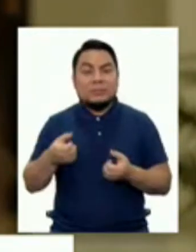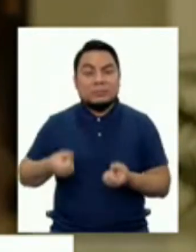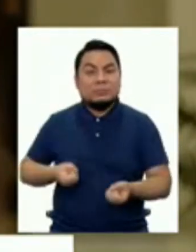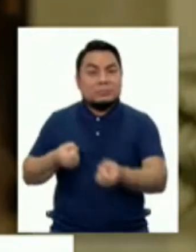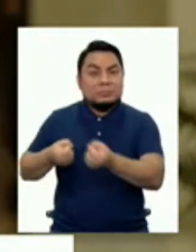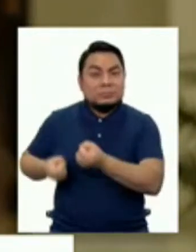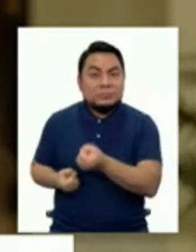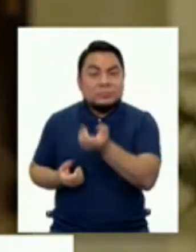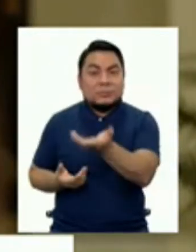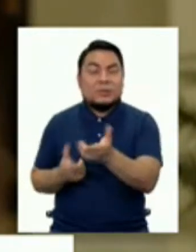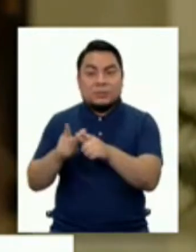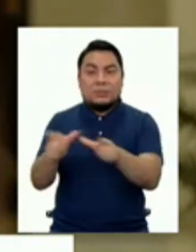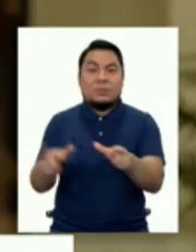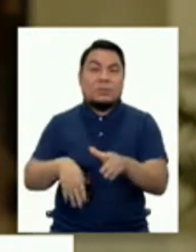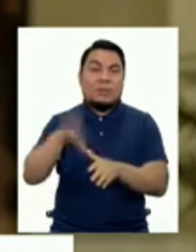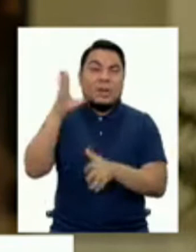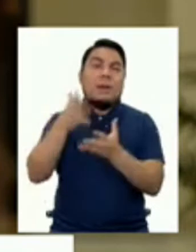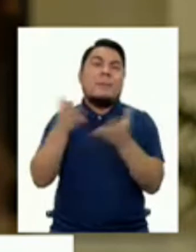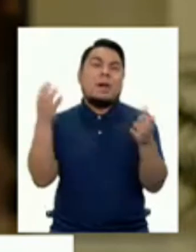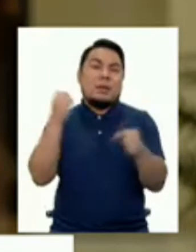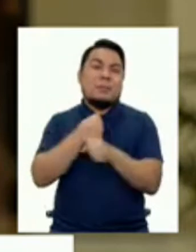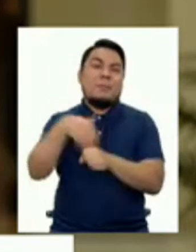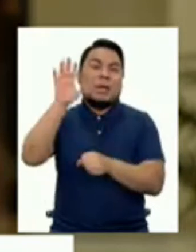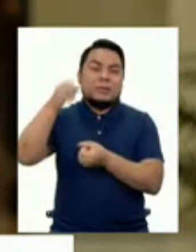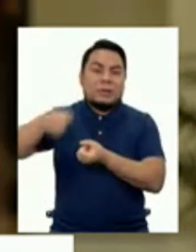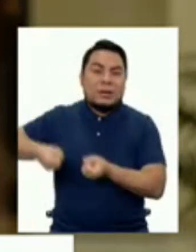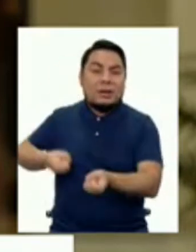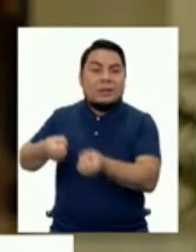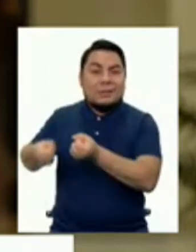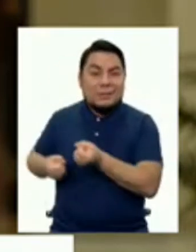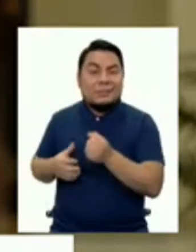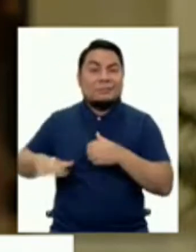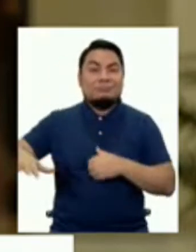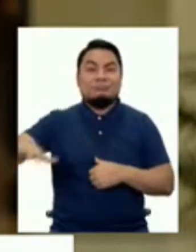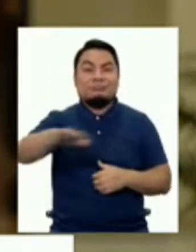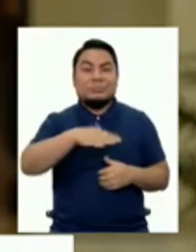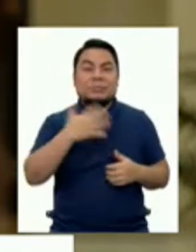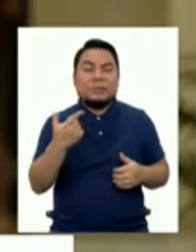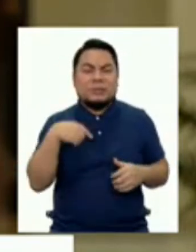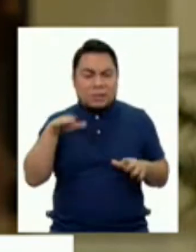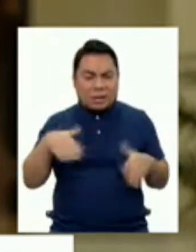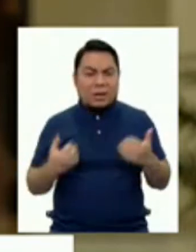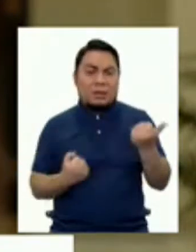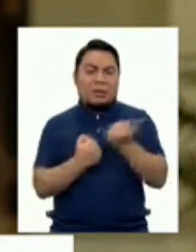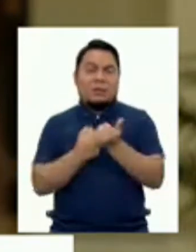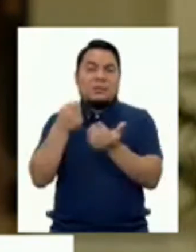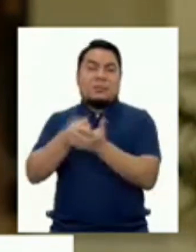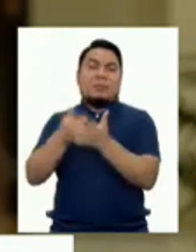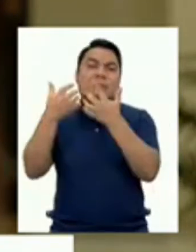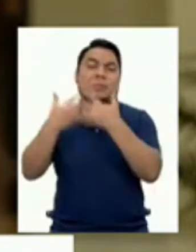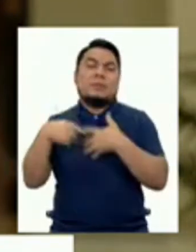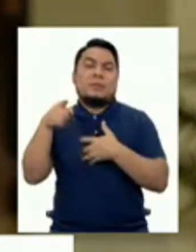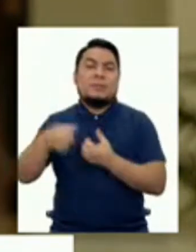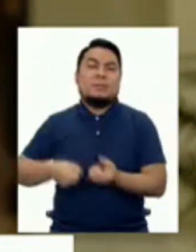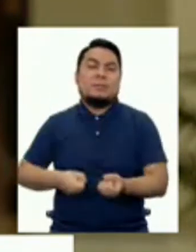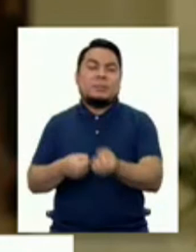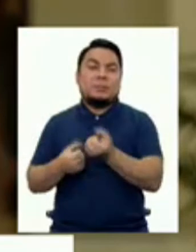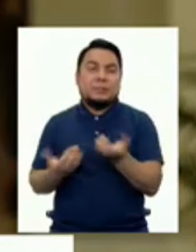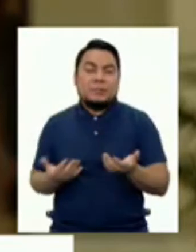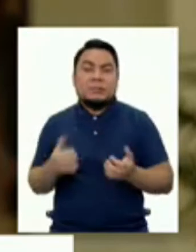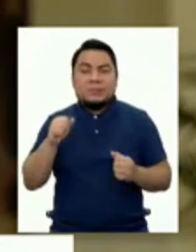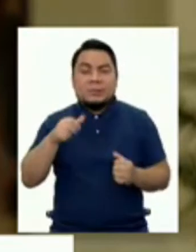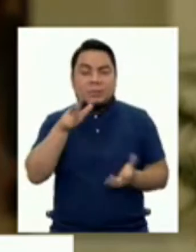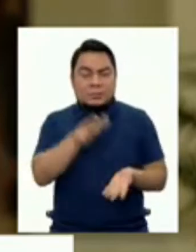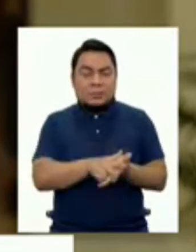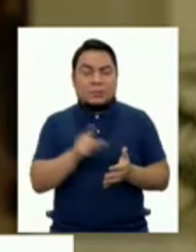agrícola. Es una región eminentemente agrícola y tenemos también un fondo de apoyo empresarial para la agricultura que vamos